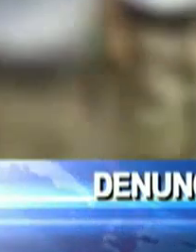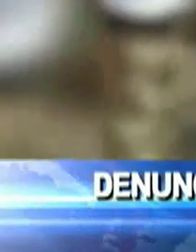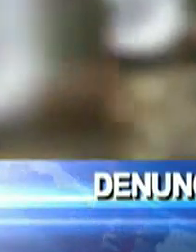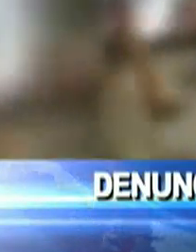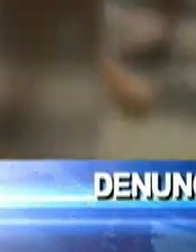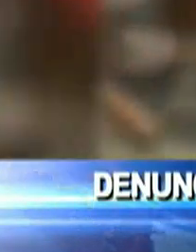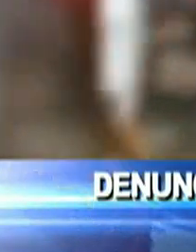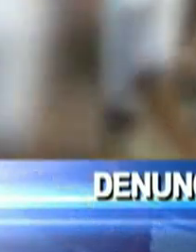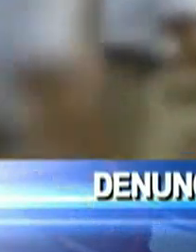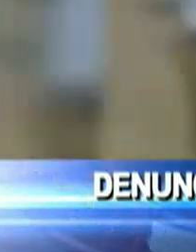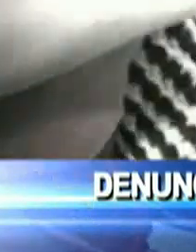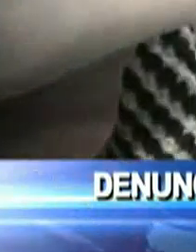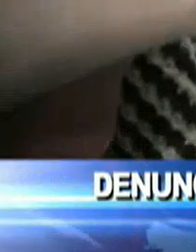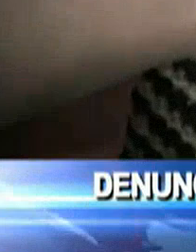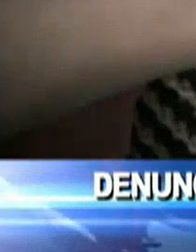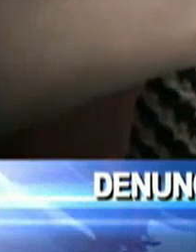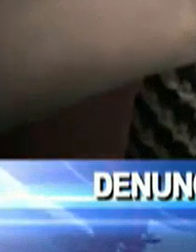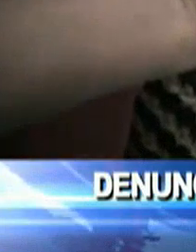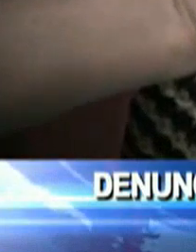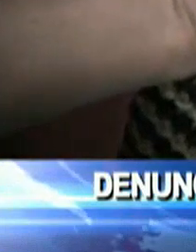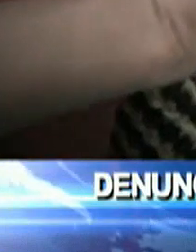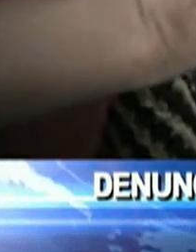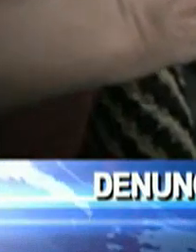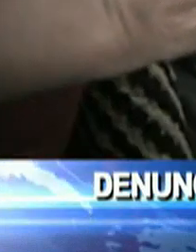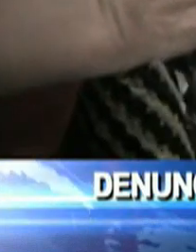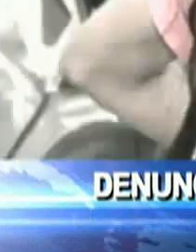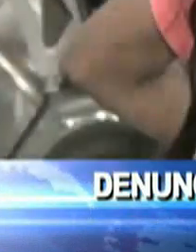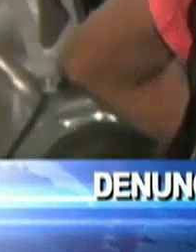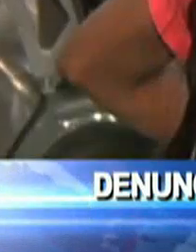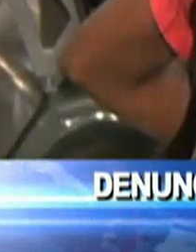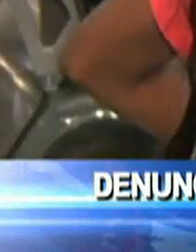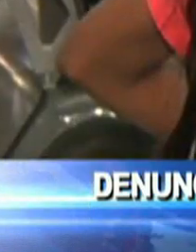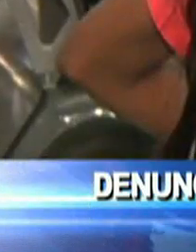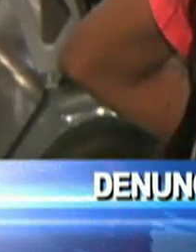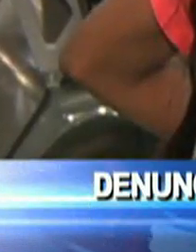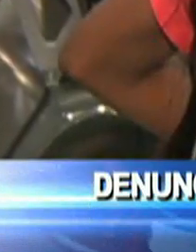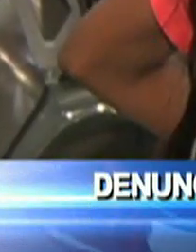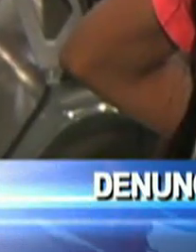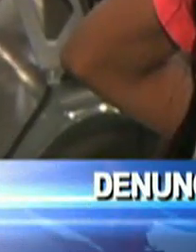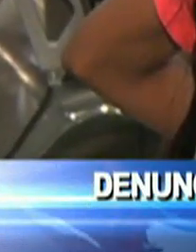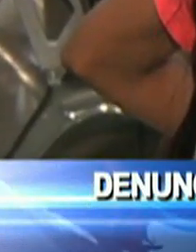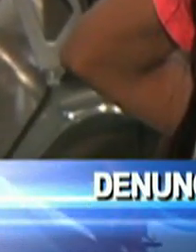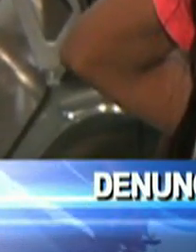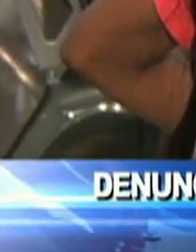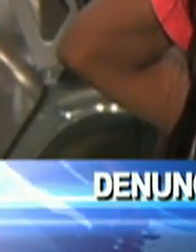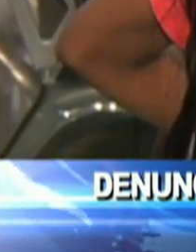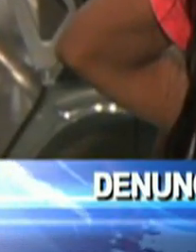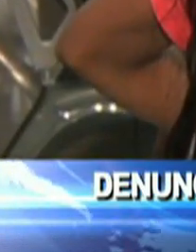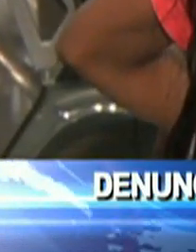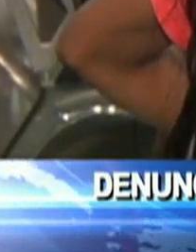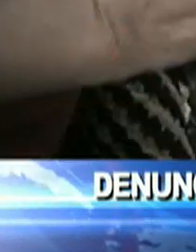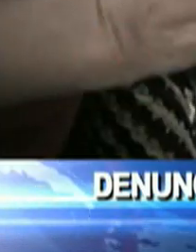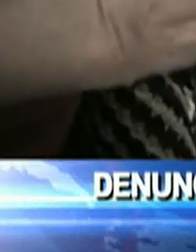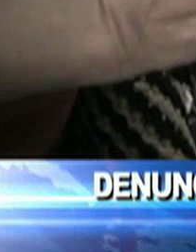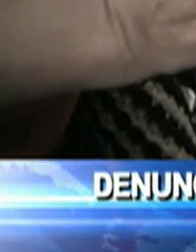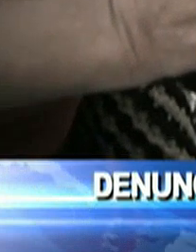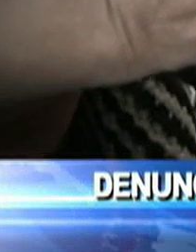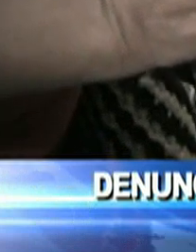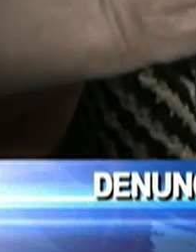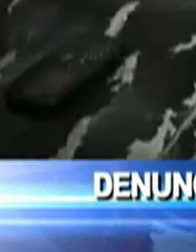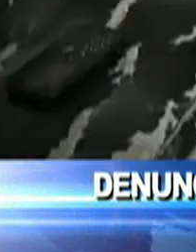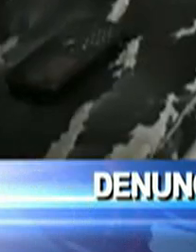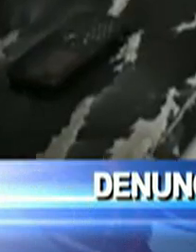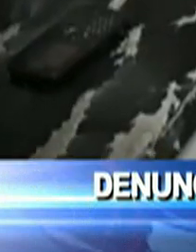policía fue denunciado en la fiscalía por presuntamente golpear a una adolescente de 17 años en